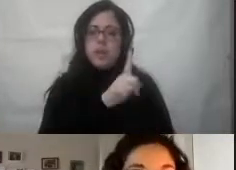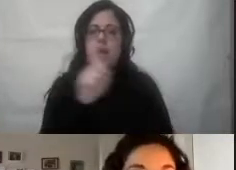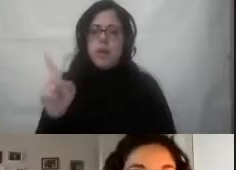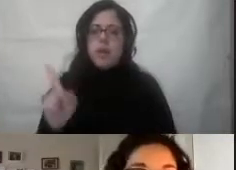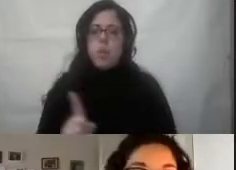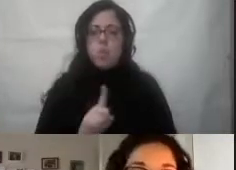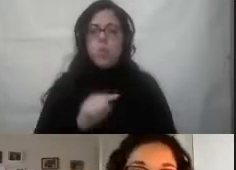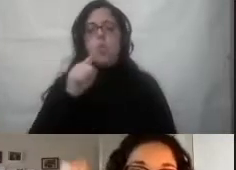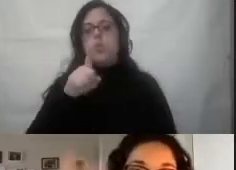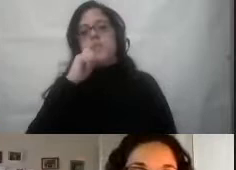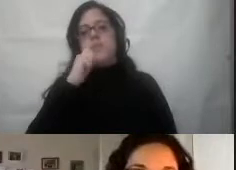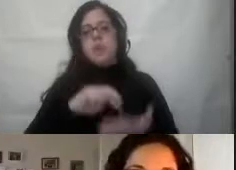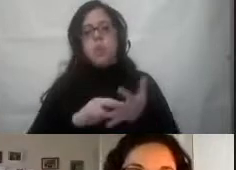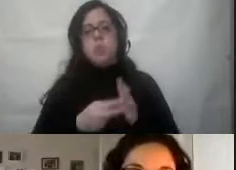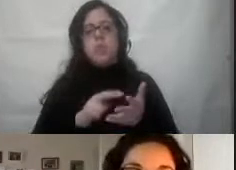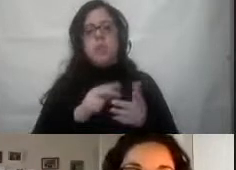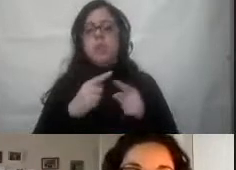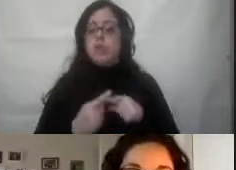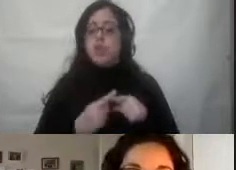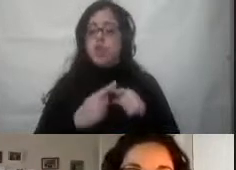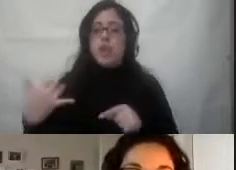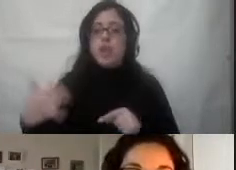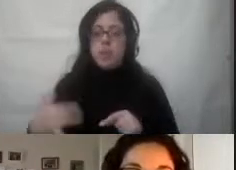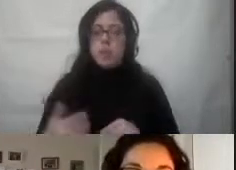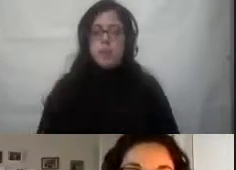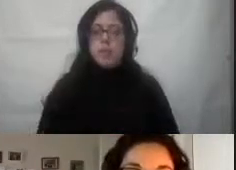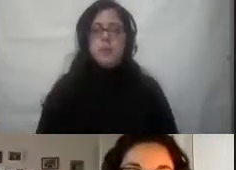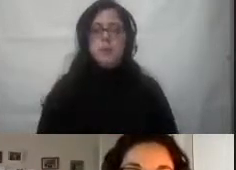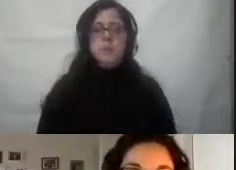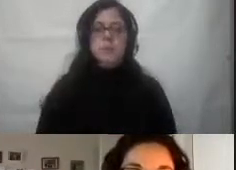ese problema socialmente relevante. Ahora sí.